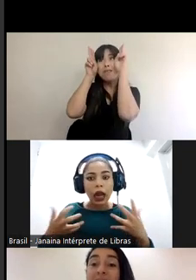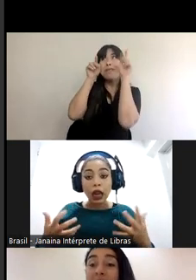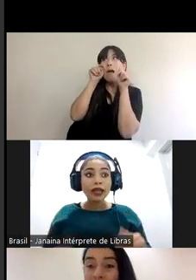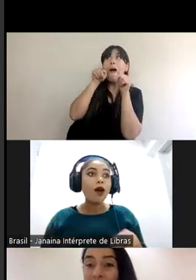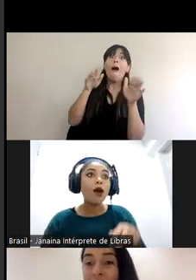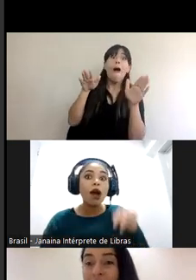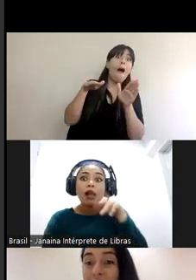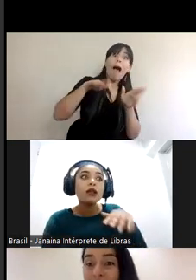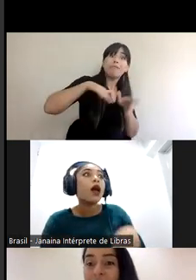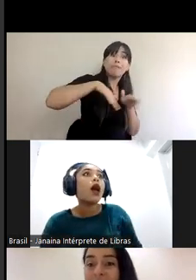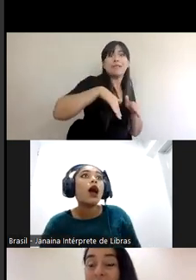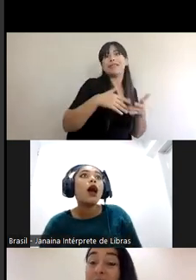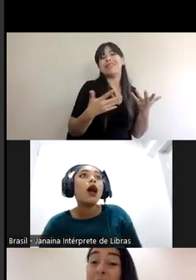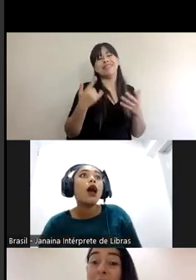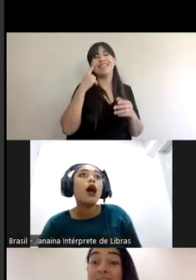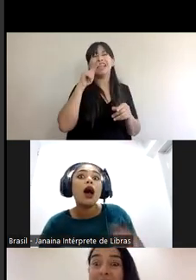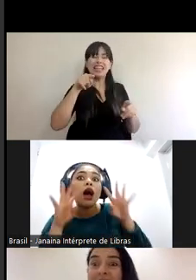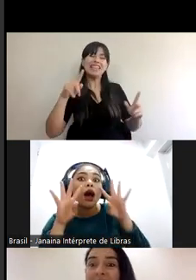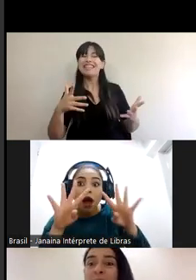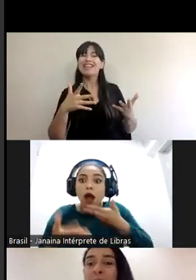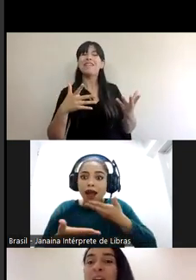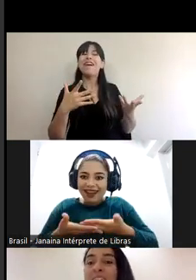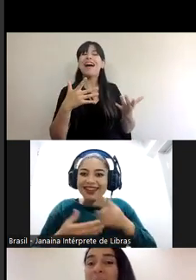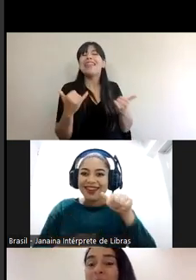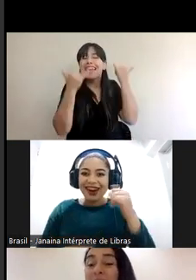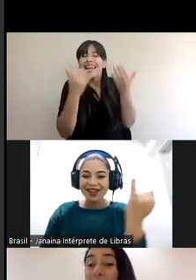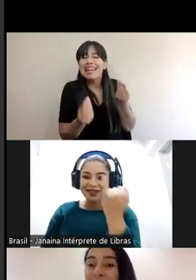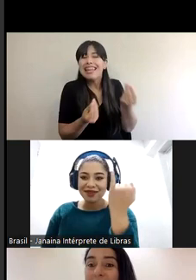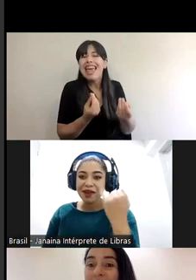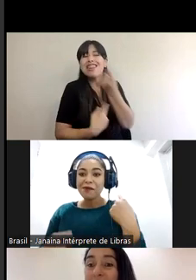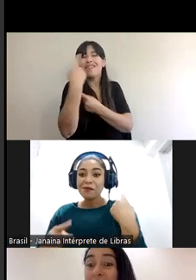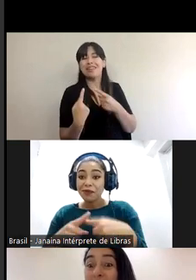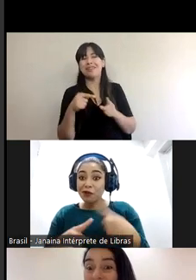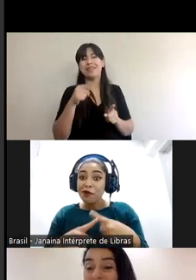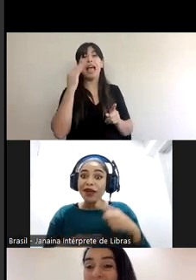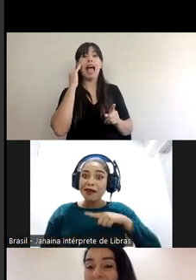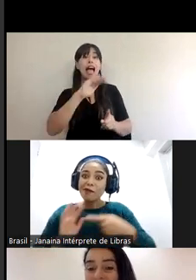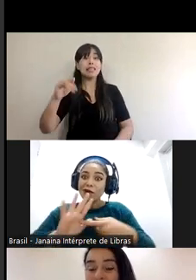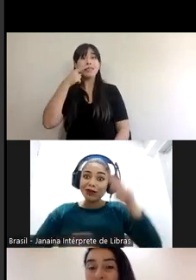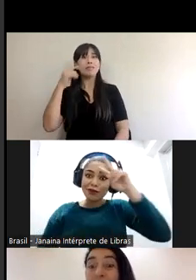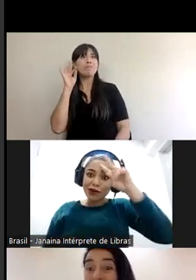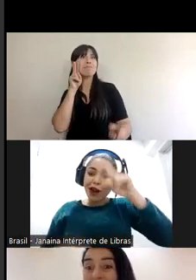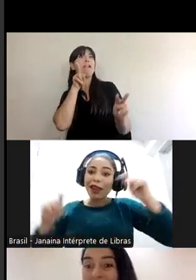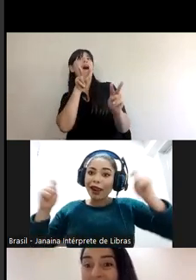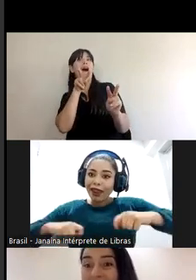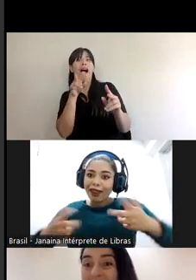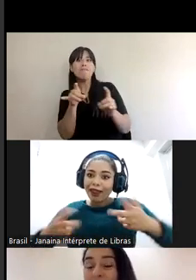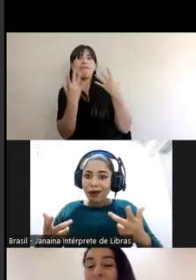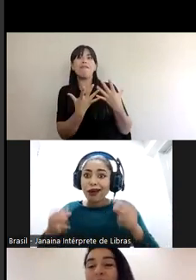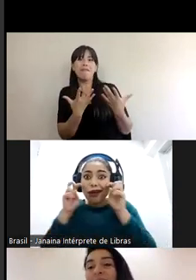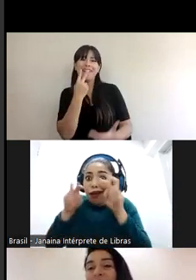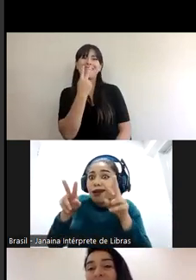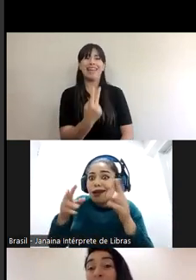la atención de los niños y las niñas, entonces era muy importante poder generar una historia para que ellos también puedan ver,